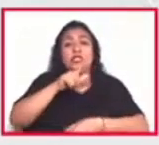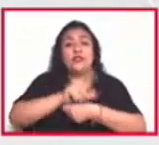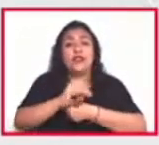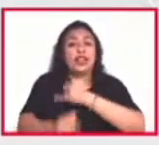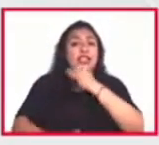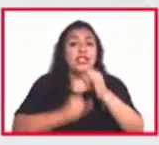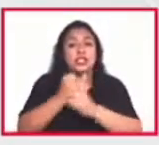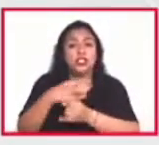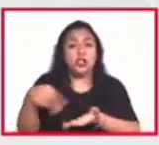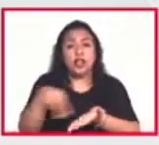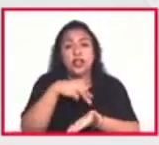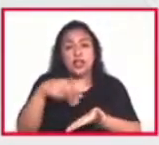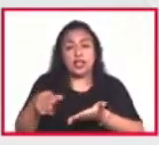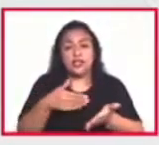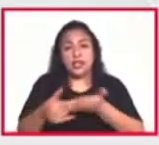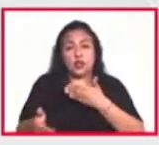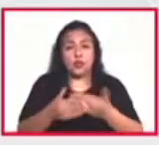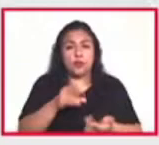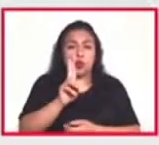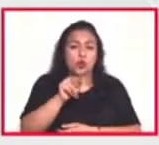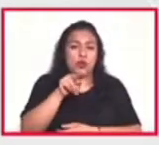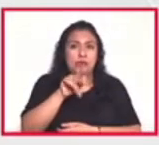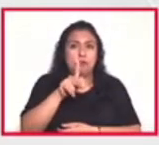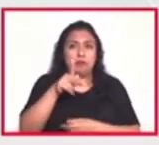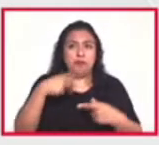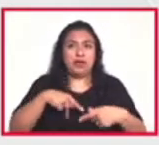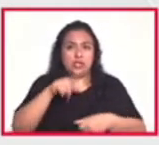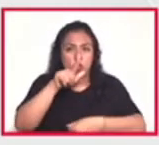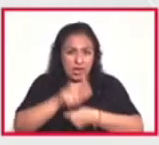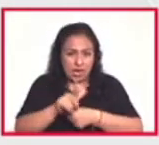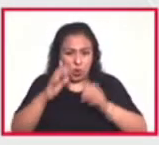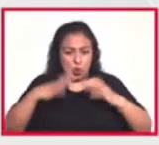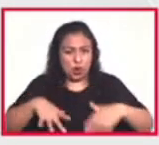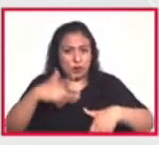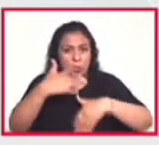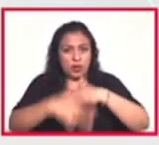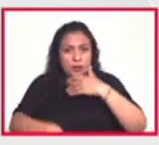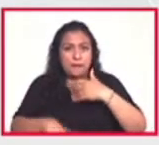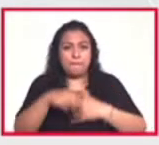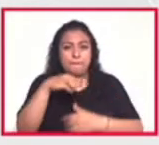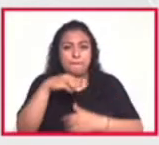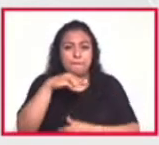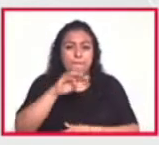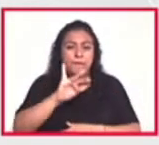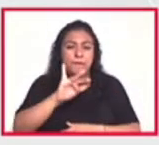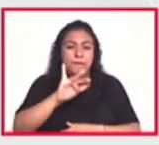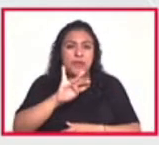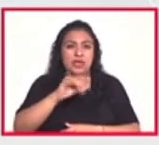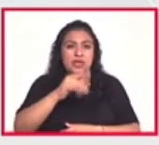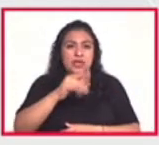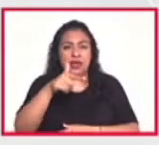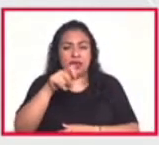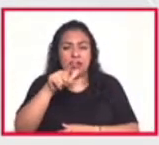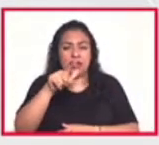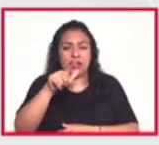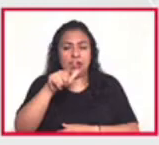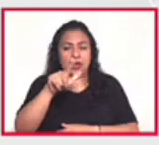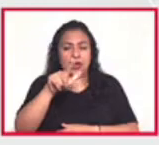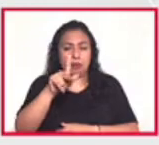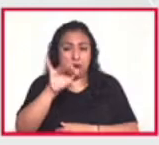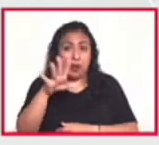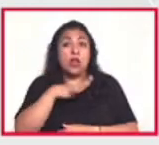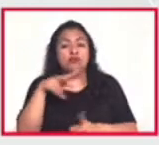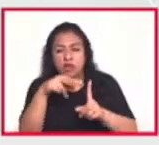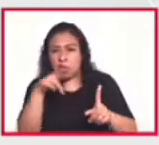Danza Contemporánea Unipersonal Cuerpo al Descubierto Miguel Ángel Palmeros. Evento enfocado en reconocer la labor del bailarín